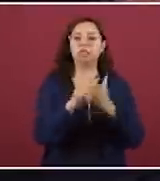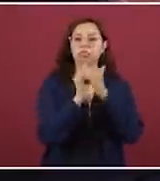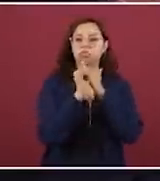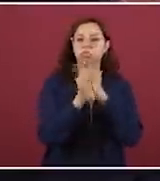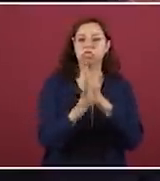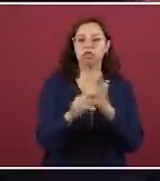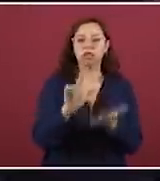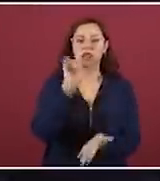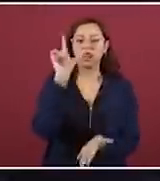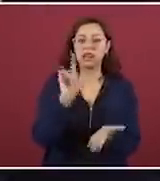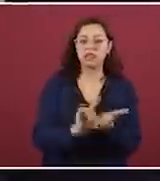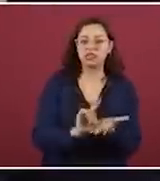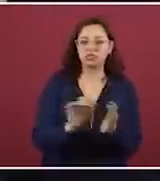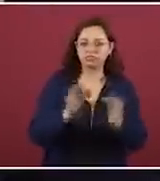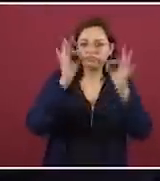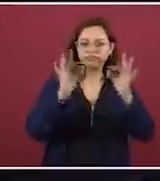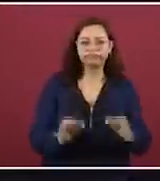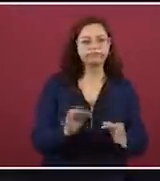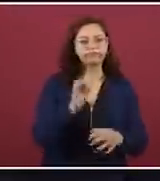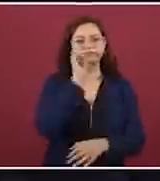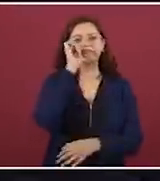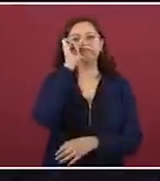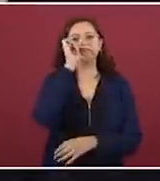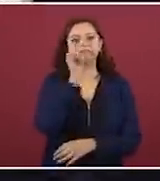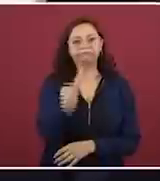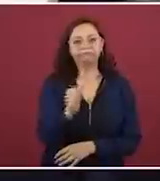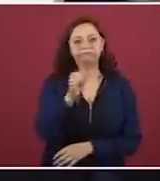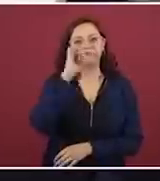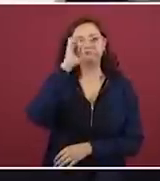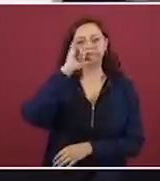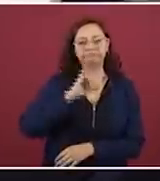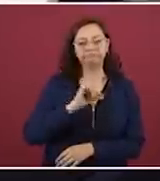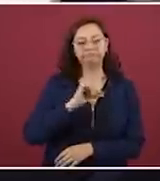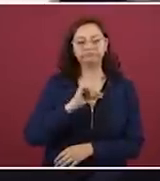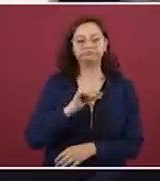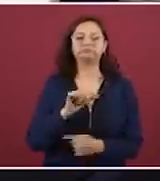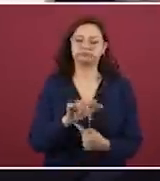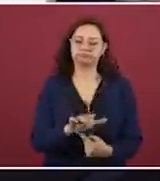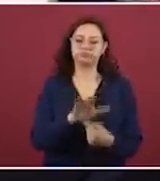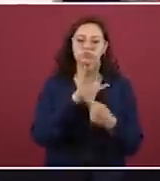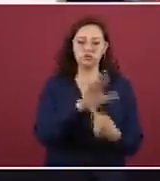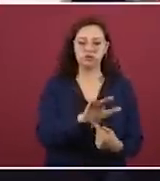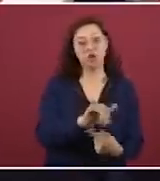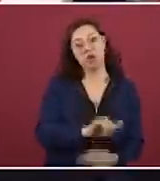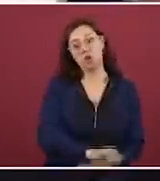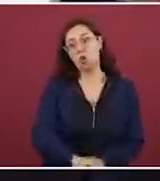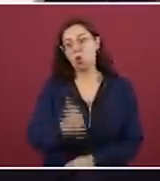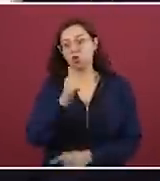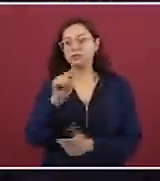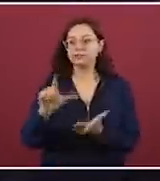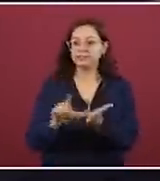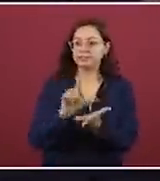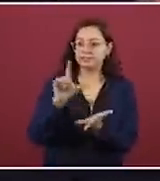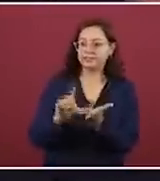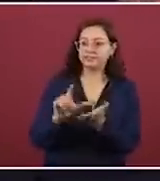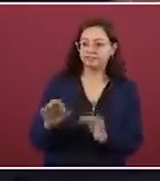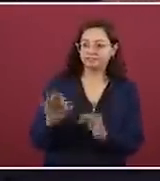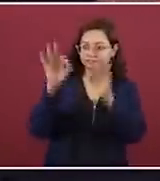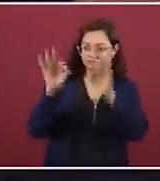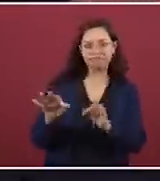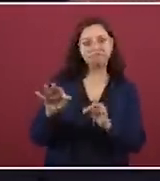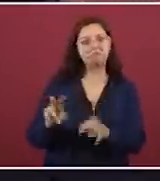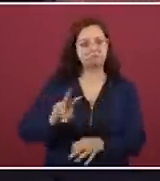el litro y también las que sí dan litros de a